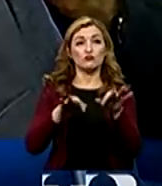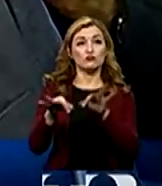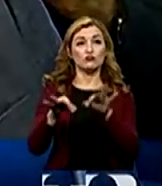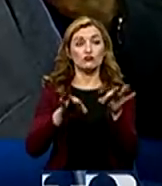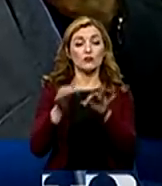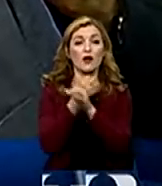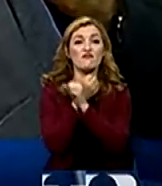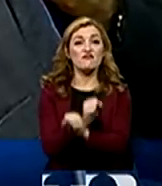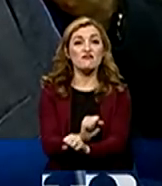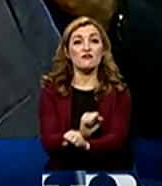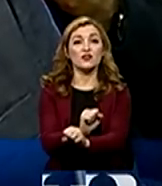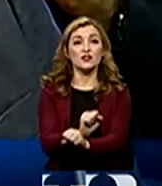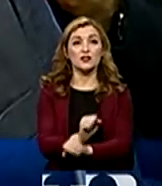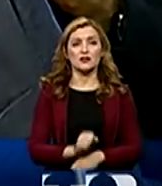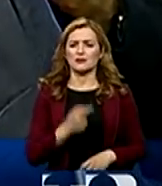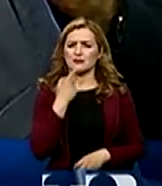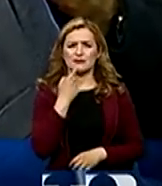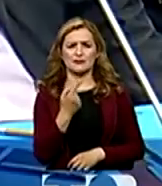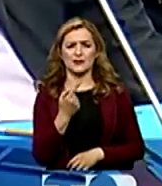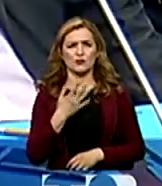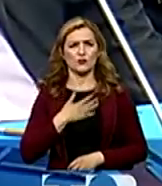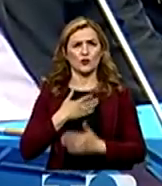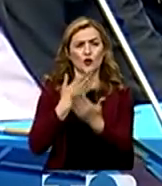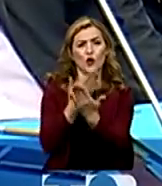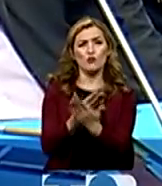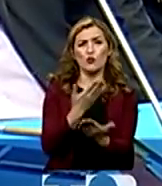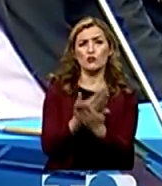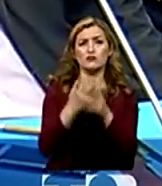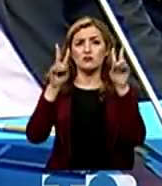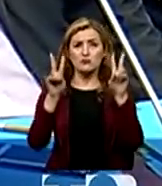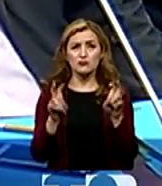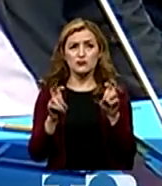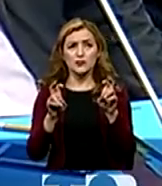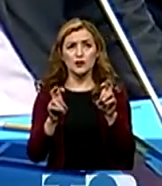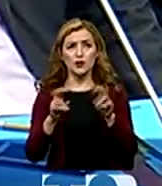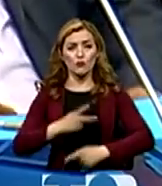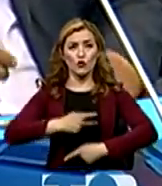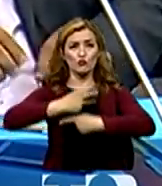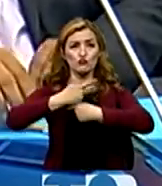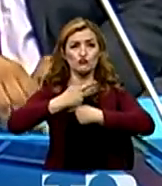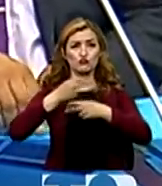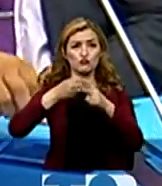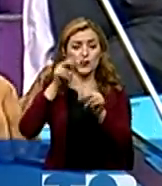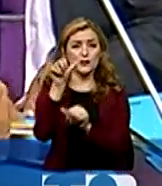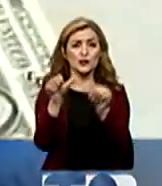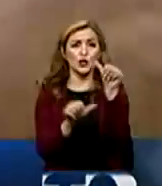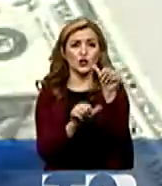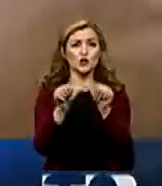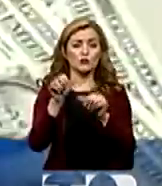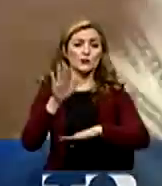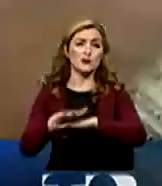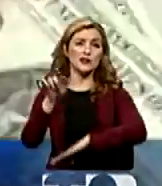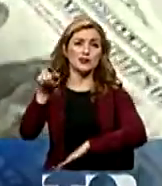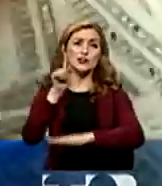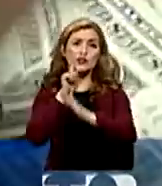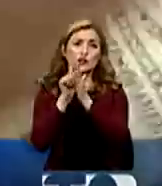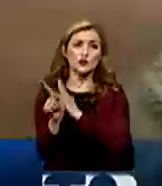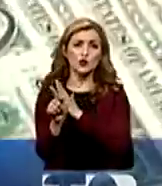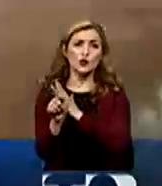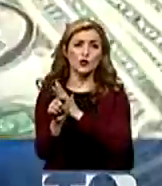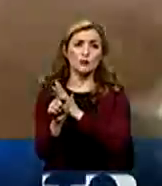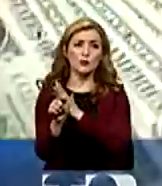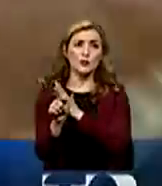y defenderse y desmiente que la moción que presentó haya sido por blindarse, pues un ex asesor lo habría denunciado por